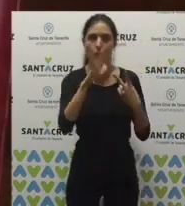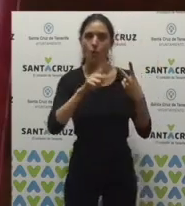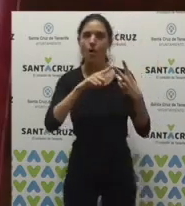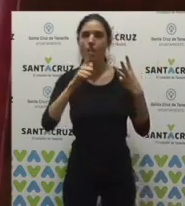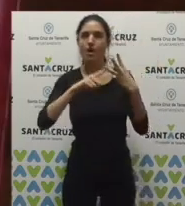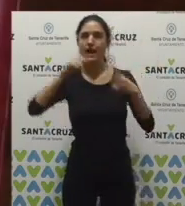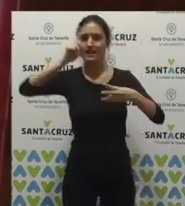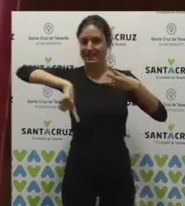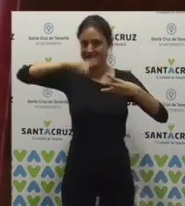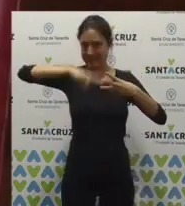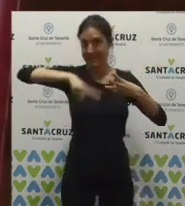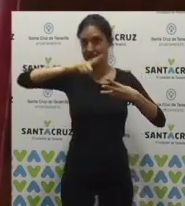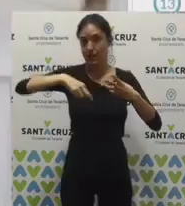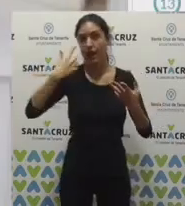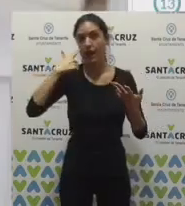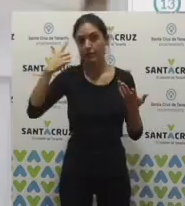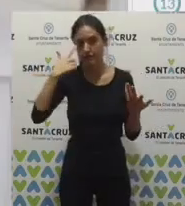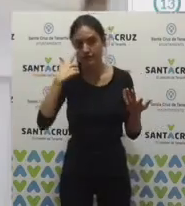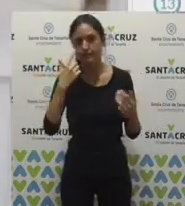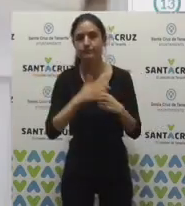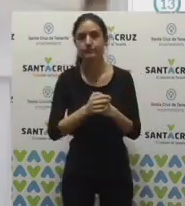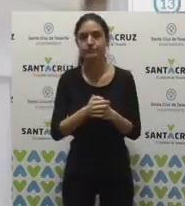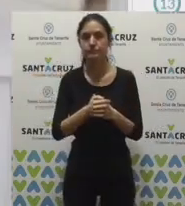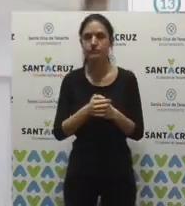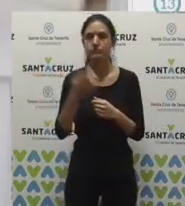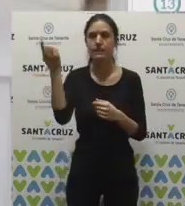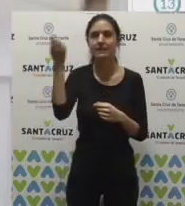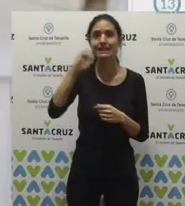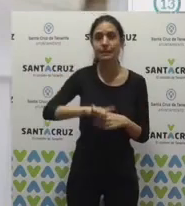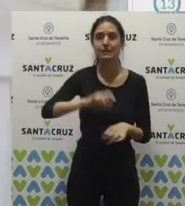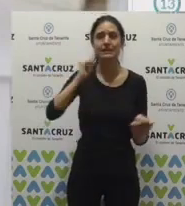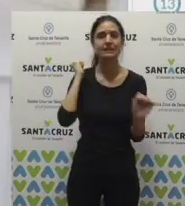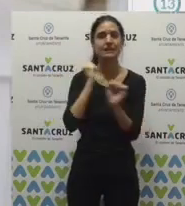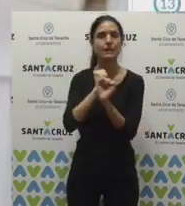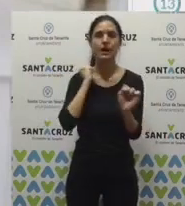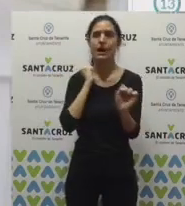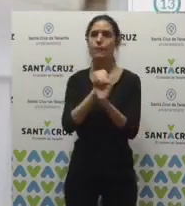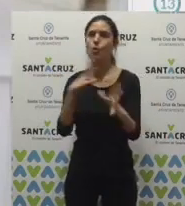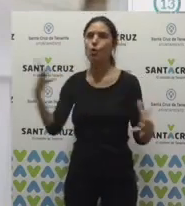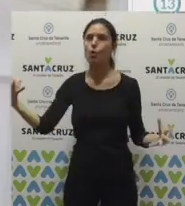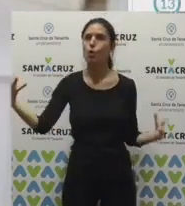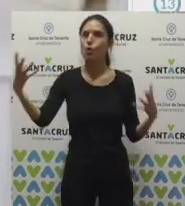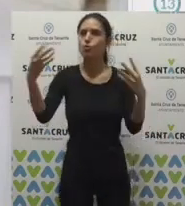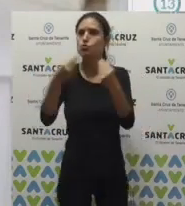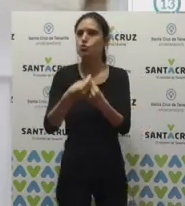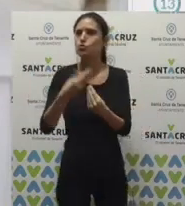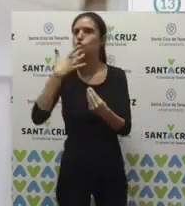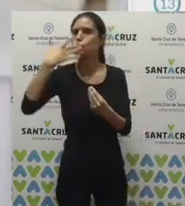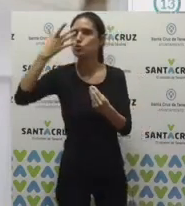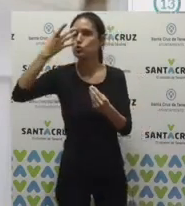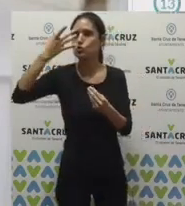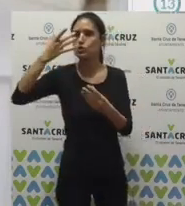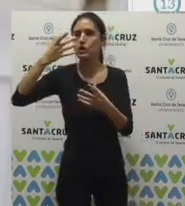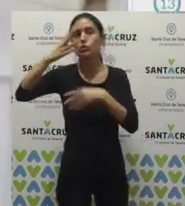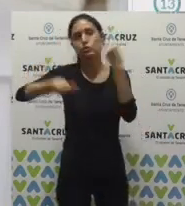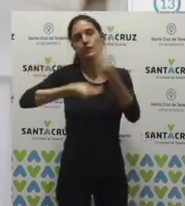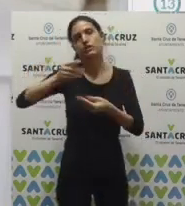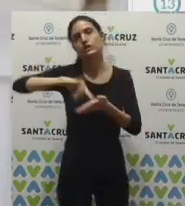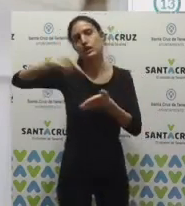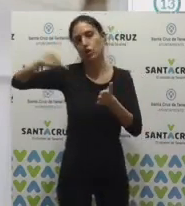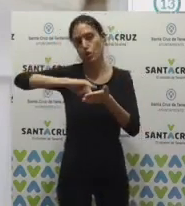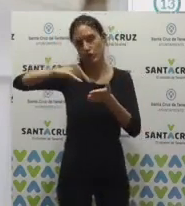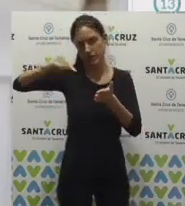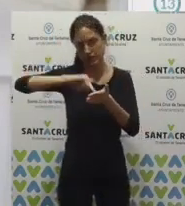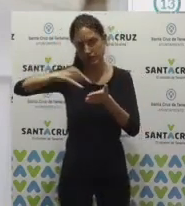modernización en la gestión de los expedientes y trabajando codo con codo con nuevas tecnologías se